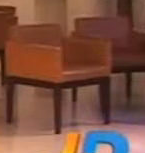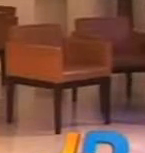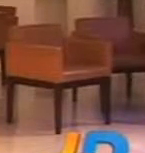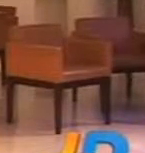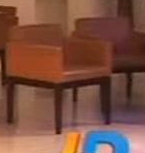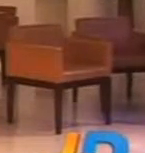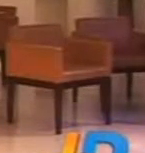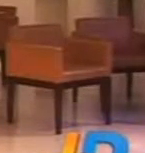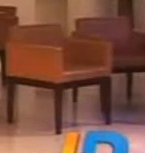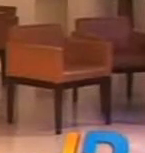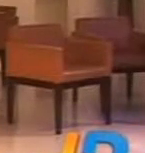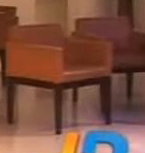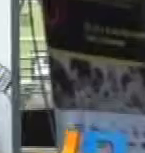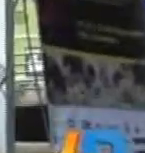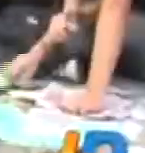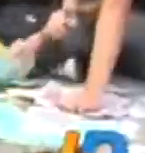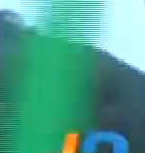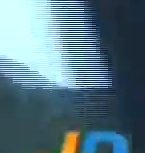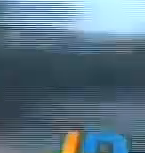de toda la cultura urbana.